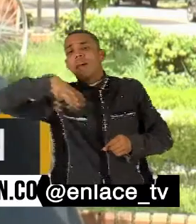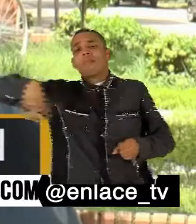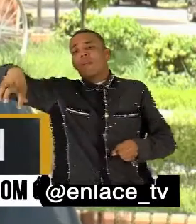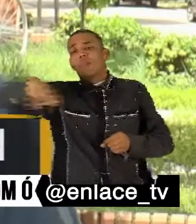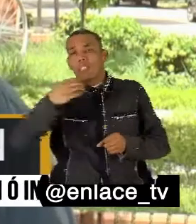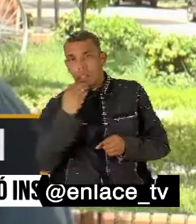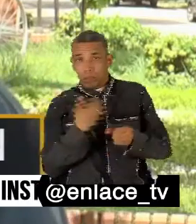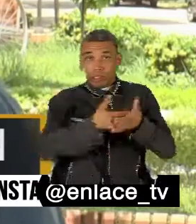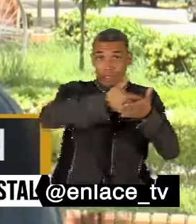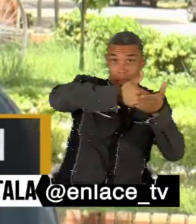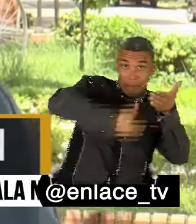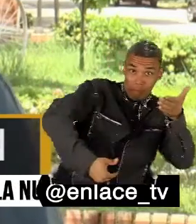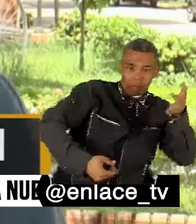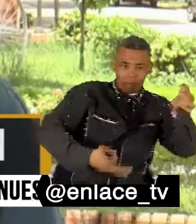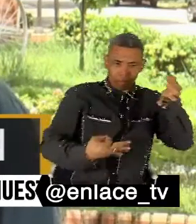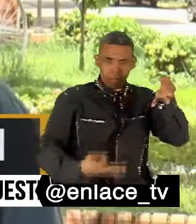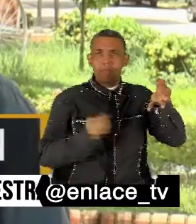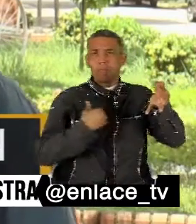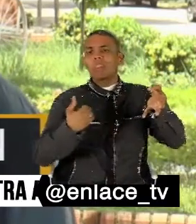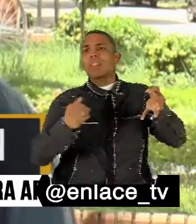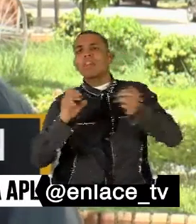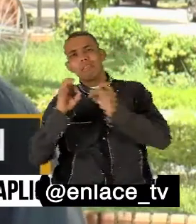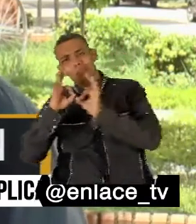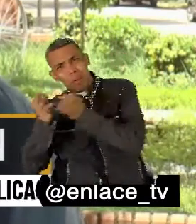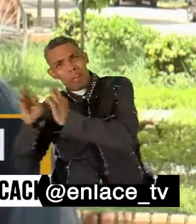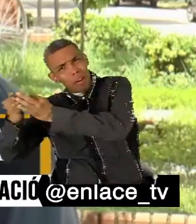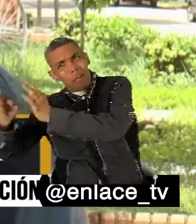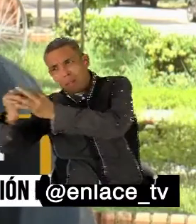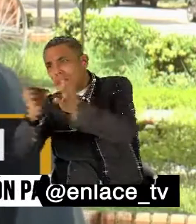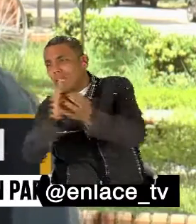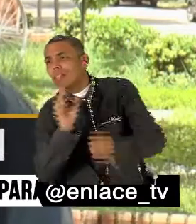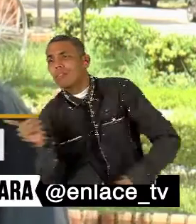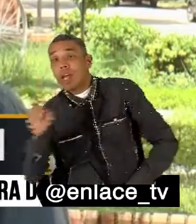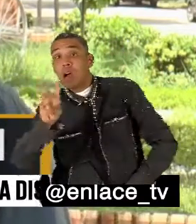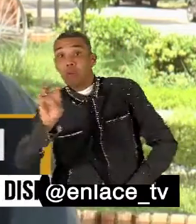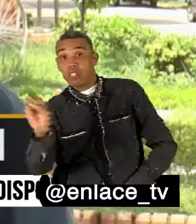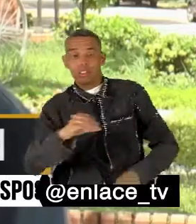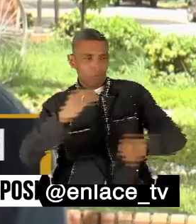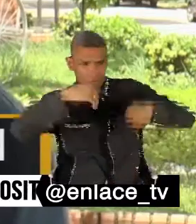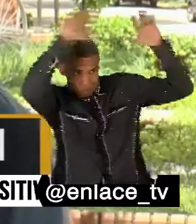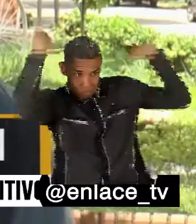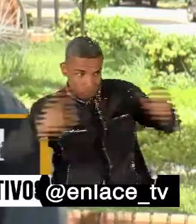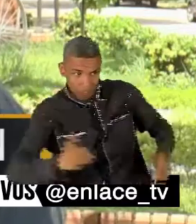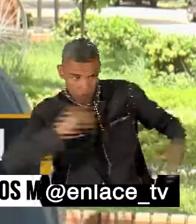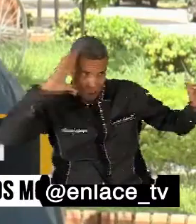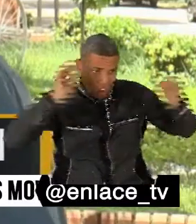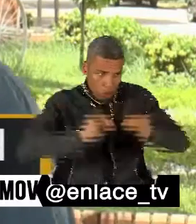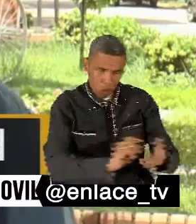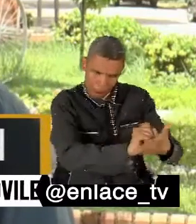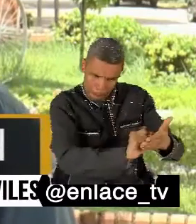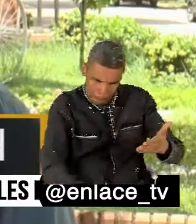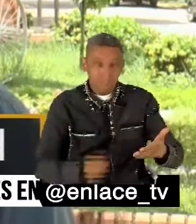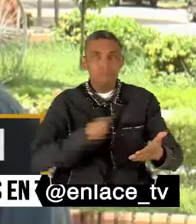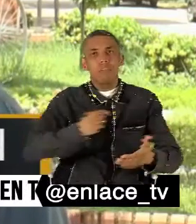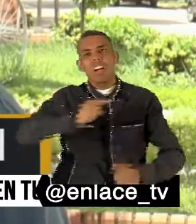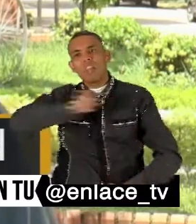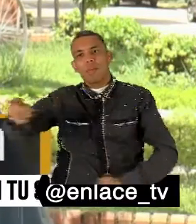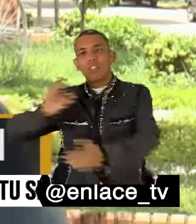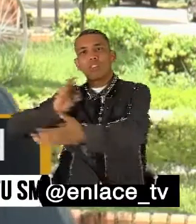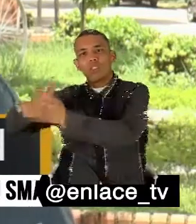con el respaldo de las familias que se afectan, son más de 80 familias que sufren problemas de inundaciones y ellas han dicho sí a este derecho de petición y lo respaldan. Por ello el llamado a la administración